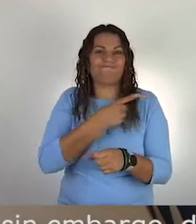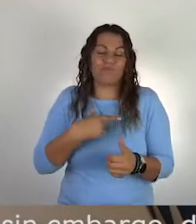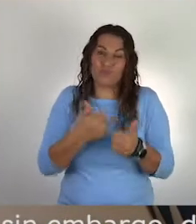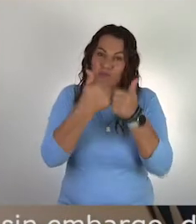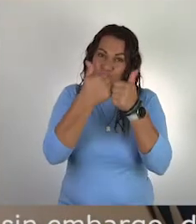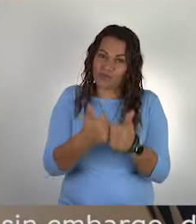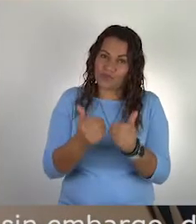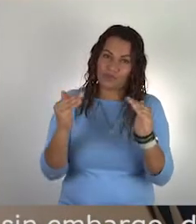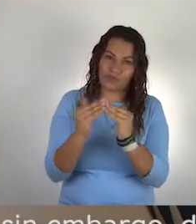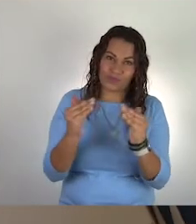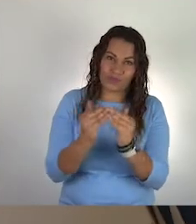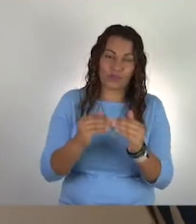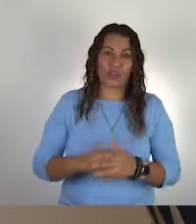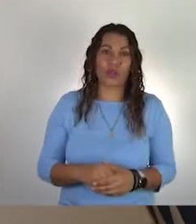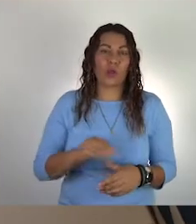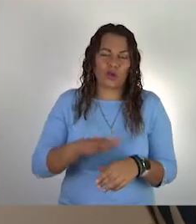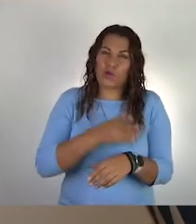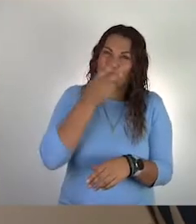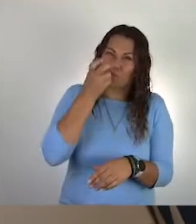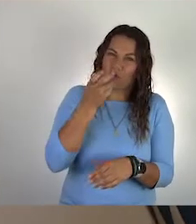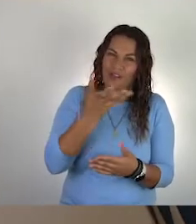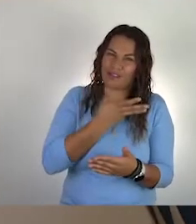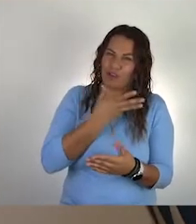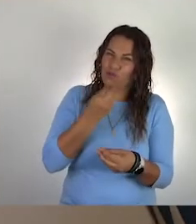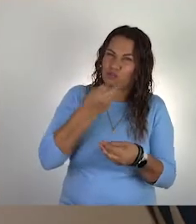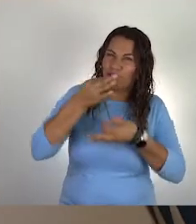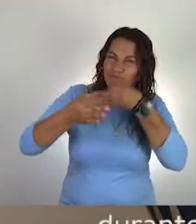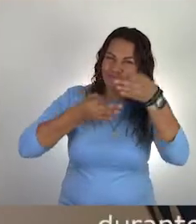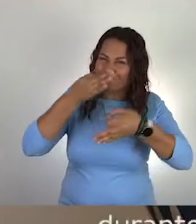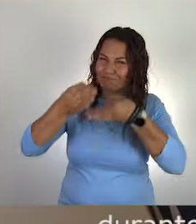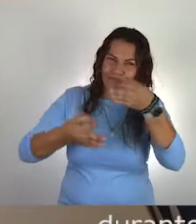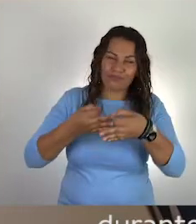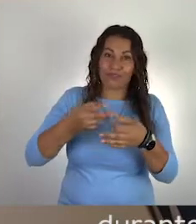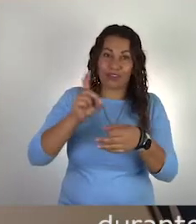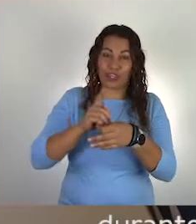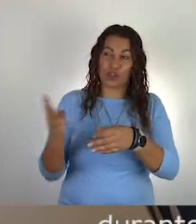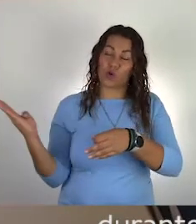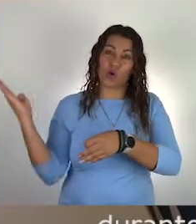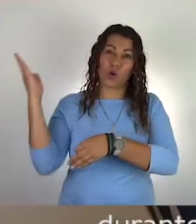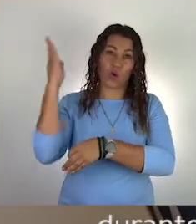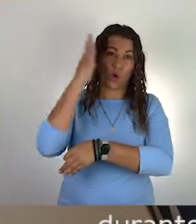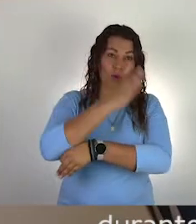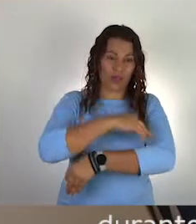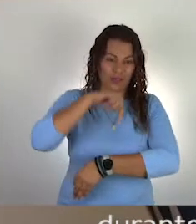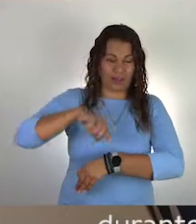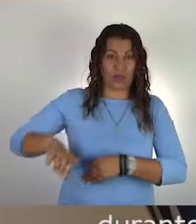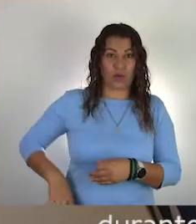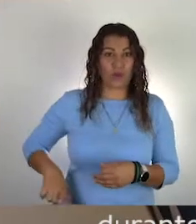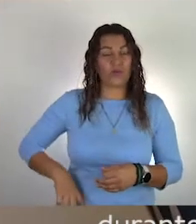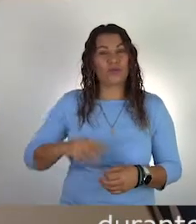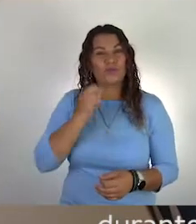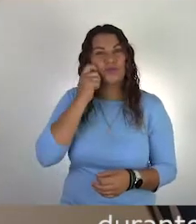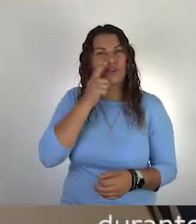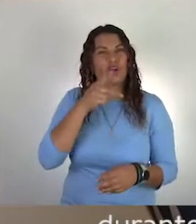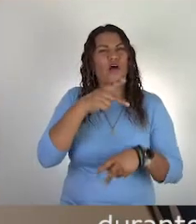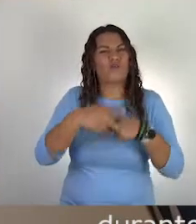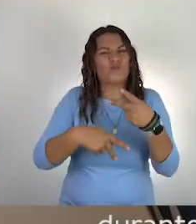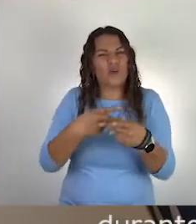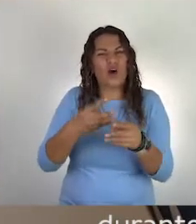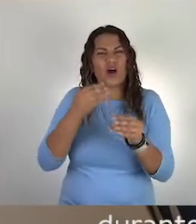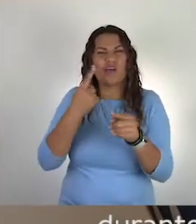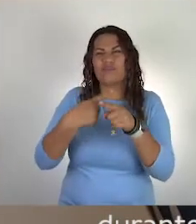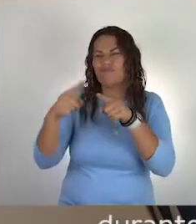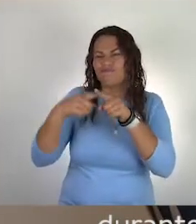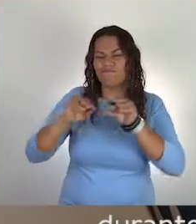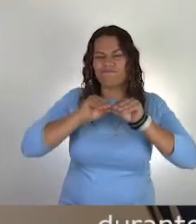no lo pudimos realizar por eso les tengo una gran noticia durante todo el día en nuestro gobierno de tlajomulco vamos a estar